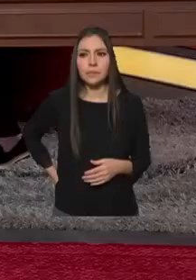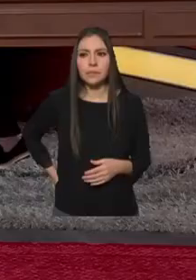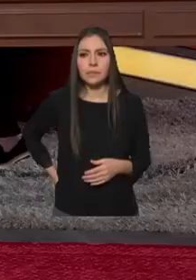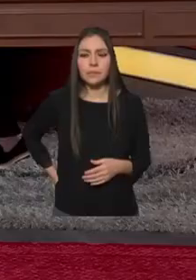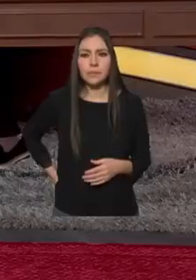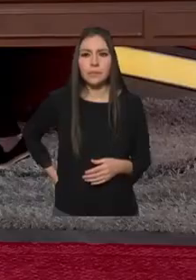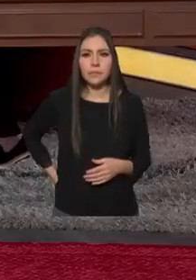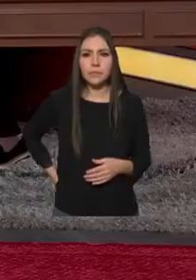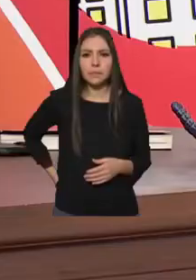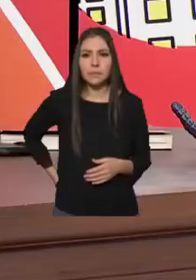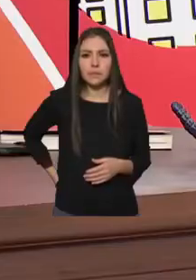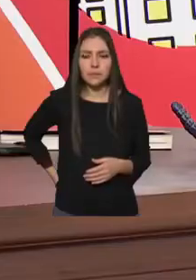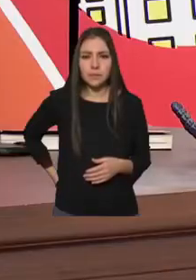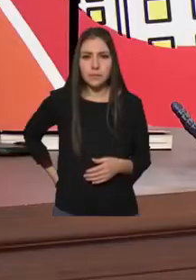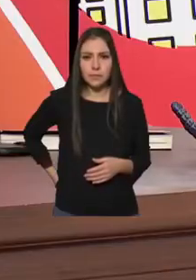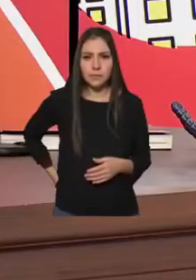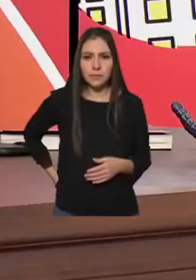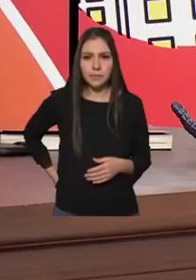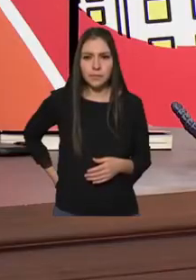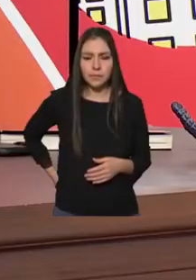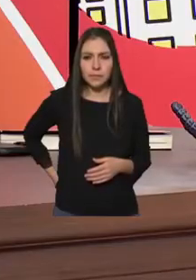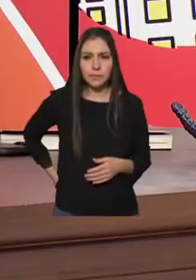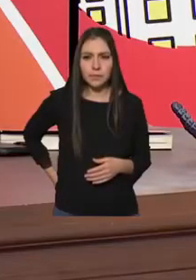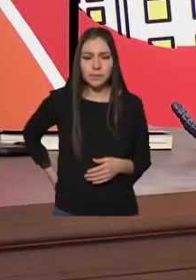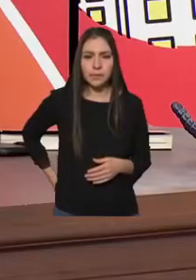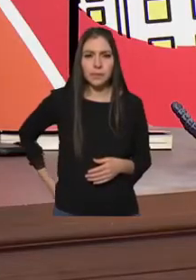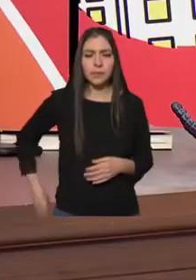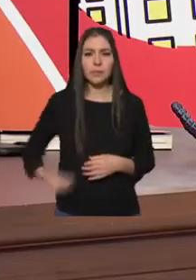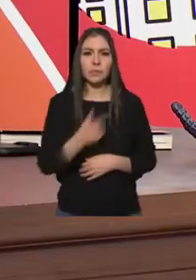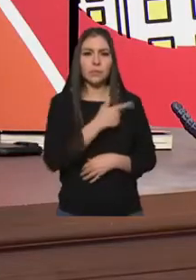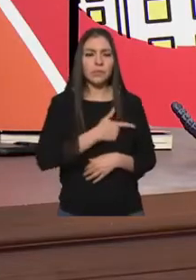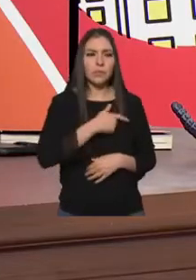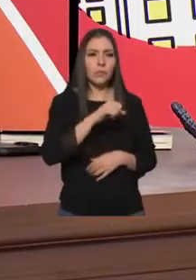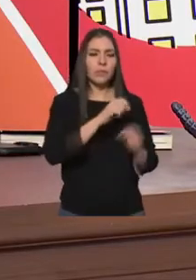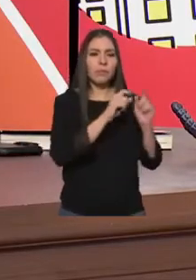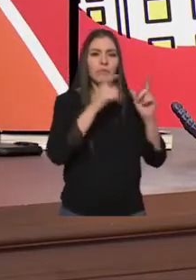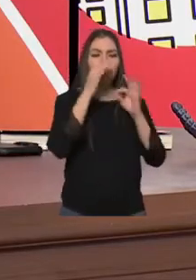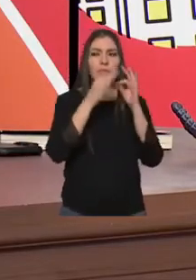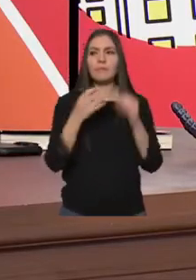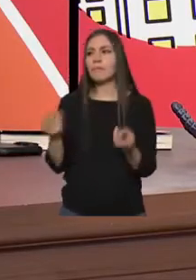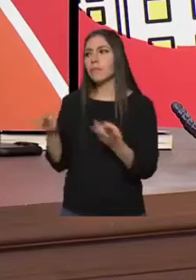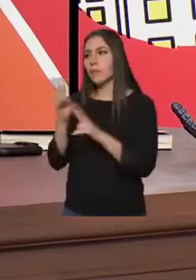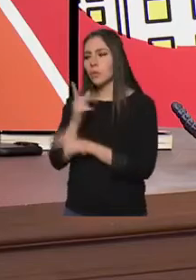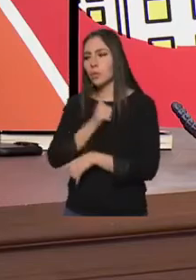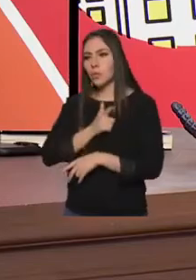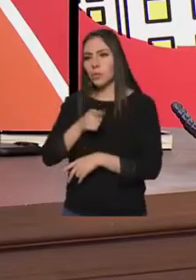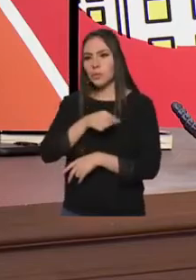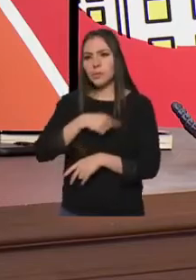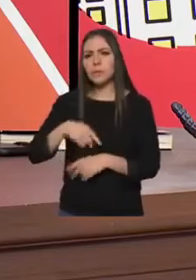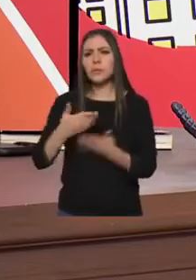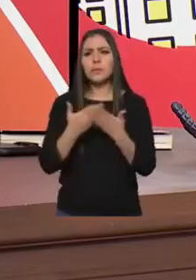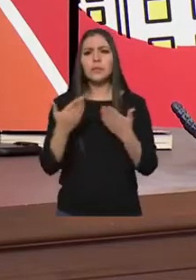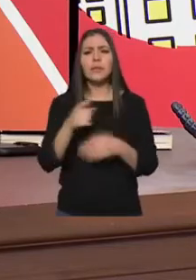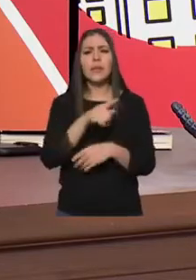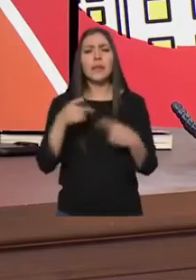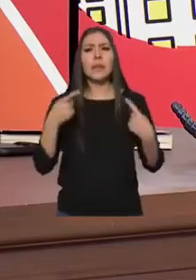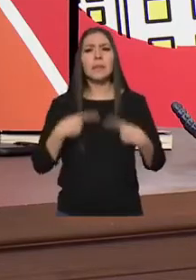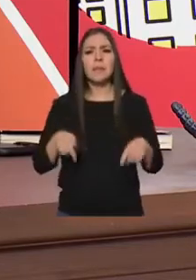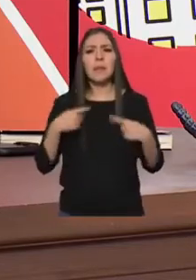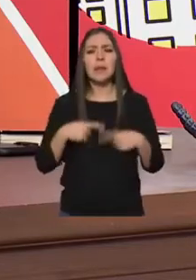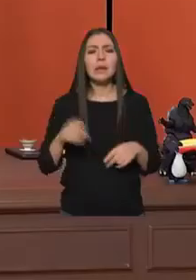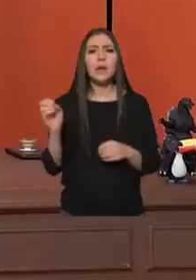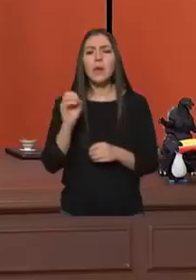es nuestro. Oye, ¿podrías compartirle algunos de los números al público que no se ha topado con